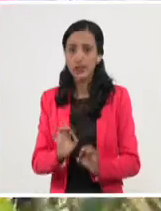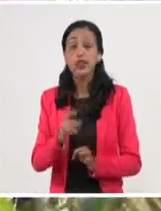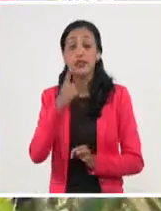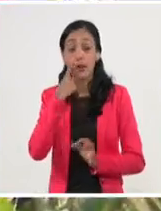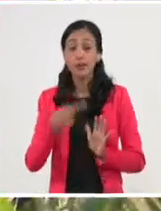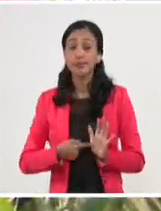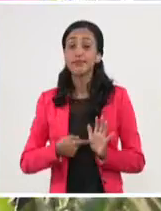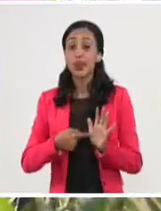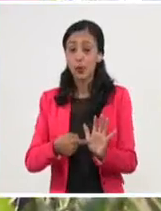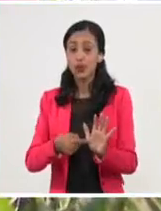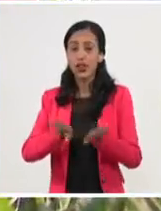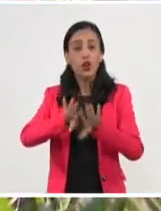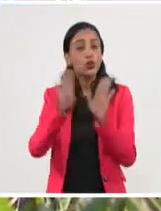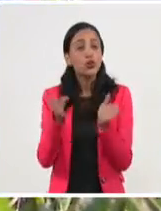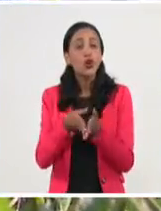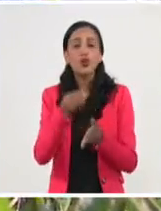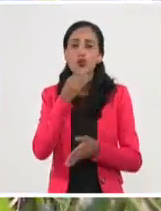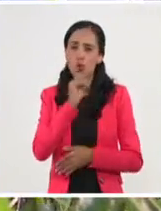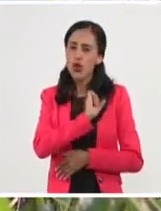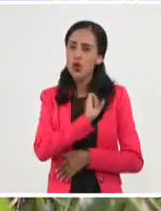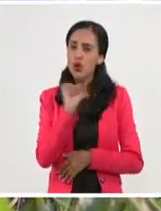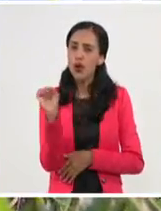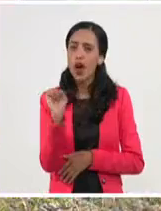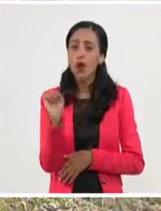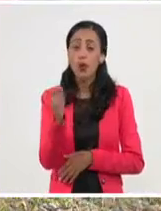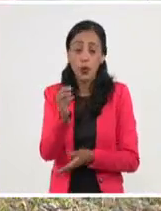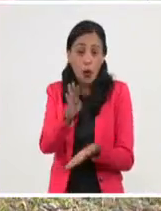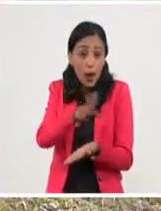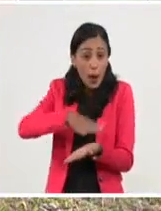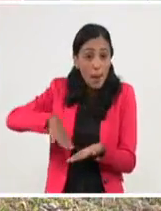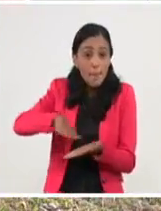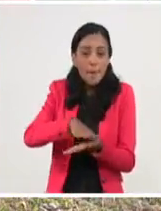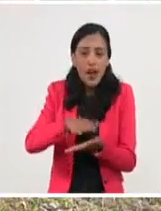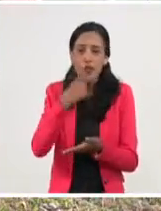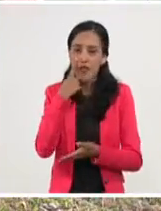puede lograr cuando se moviliza el barrio para la solución de los problemas.